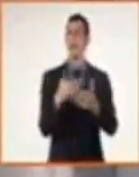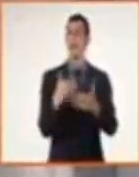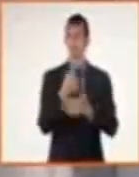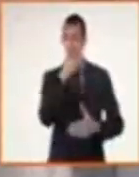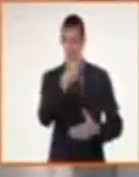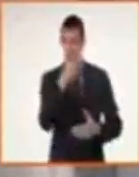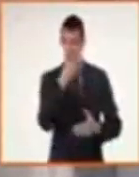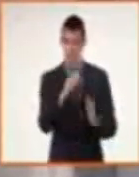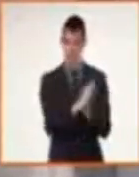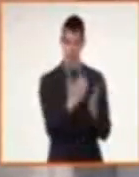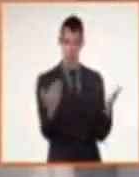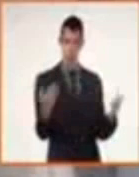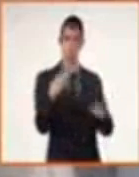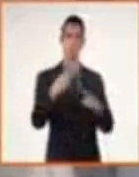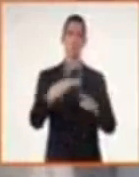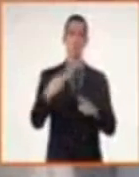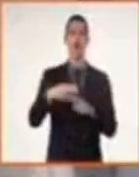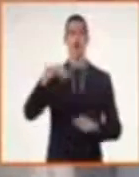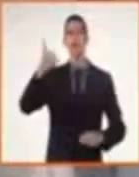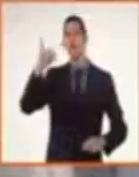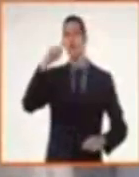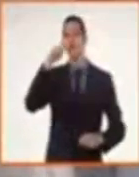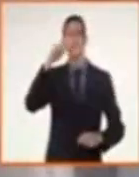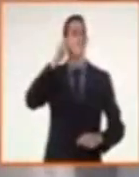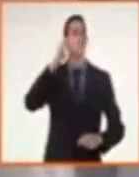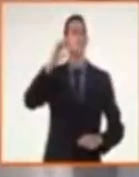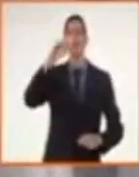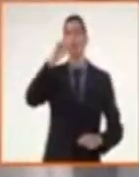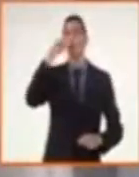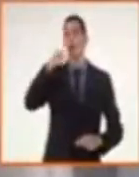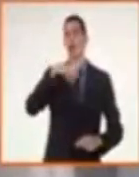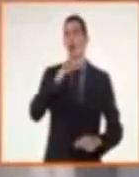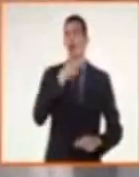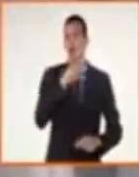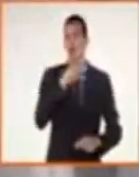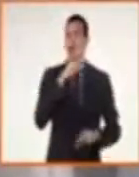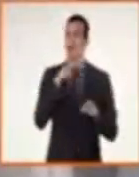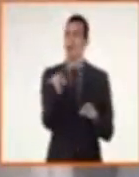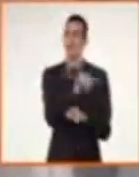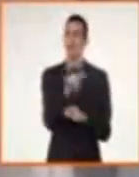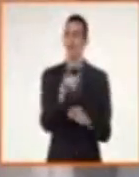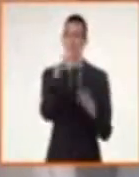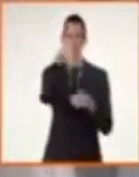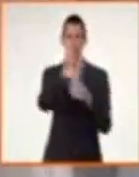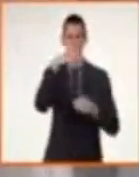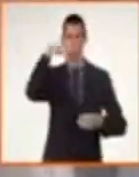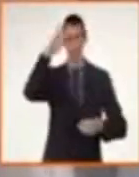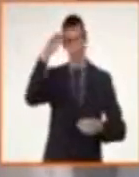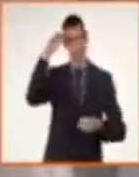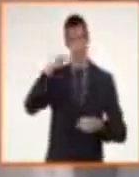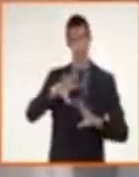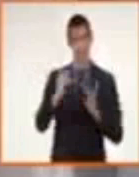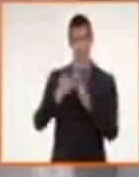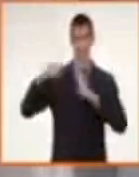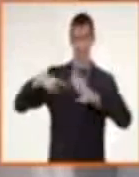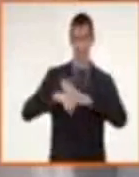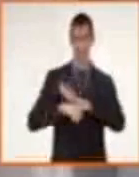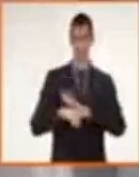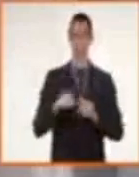periódico que vive dentro de Cuba, que es un Cuba, un medio digital, que hace vida dentro de Cuba, que sabe cómo es Cuba, pero tenía que